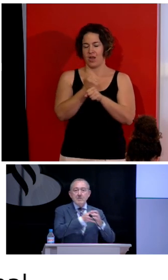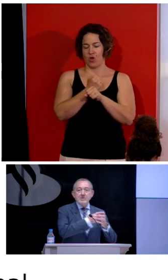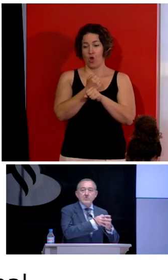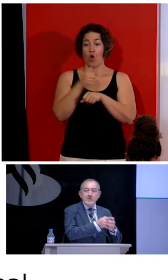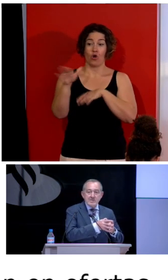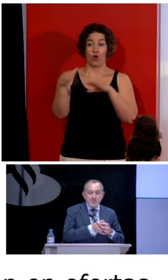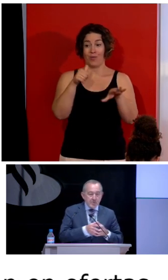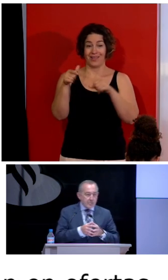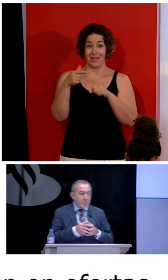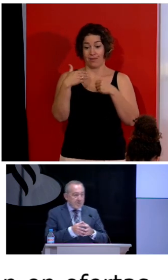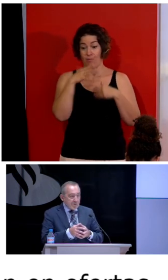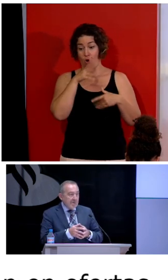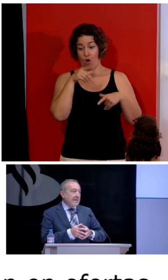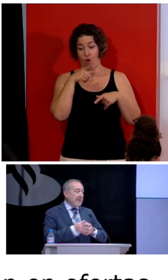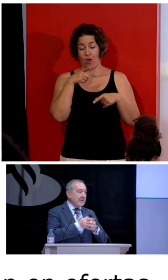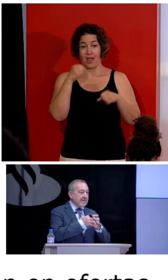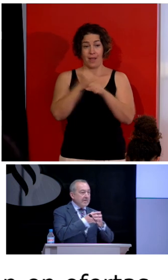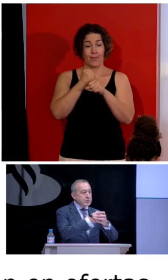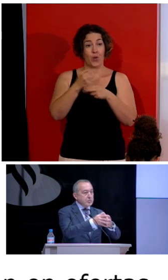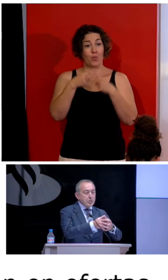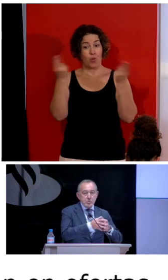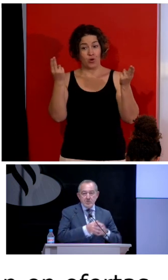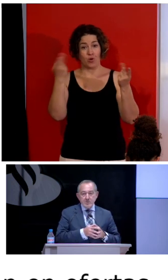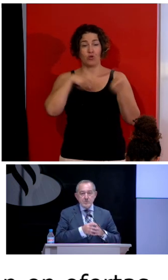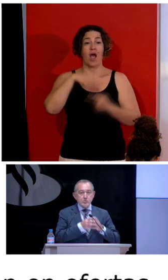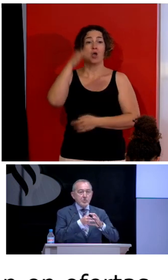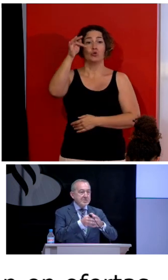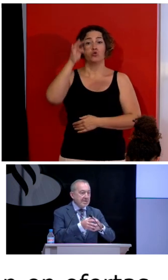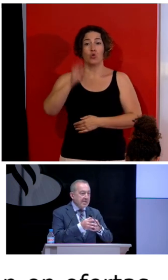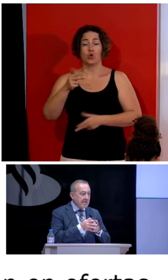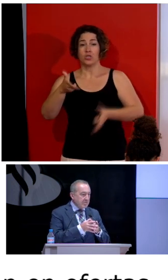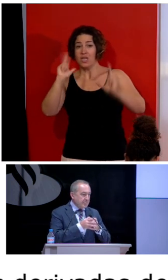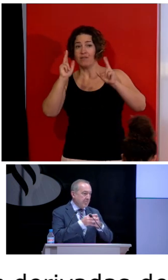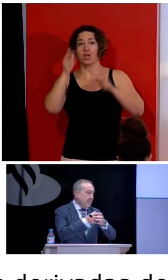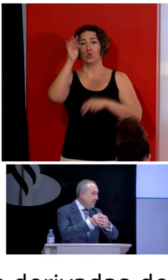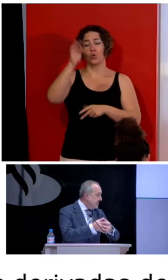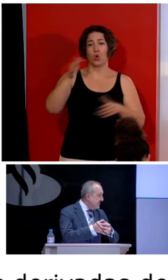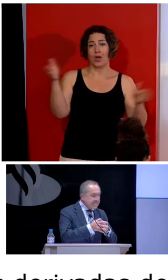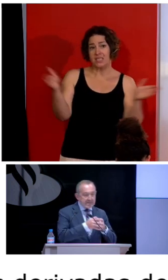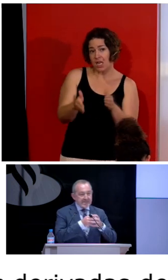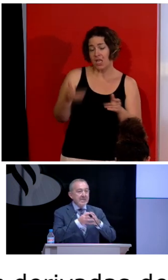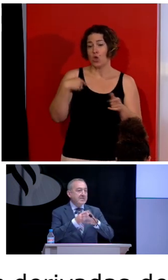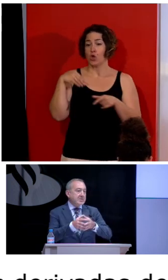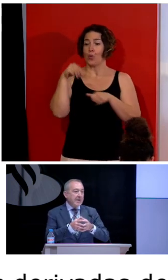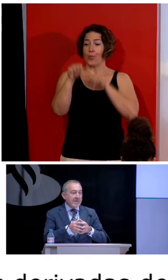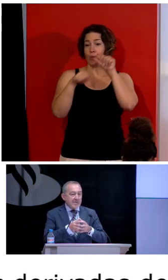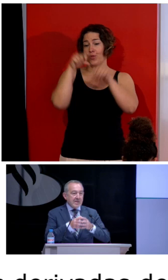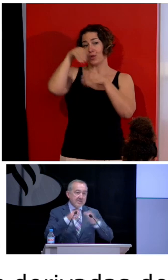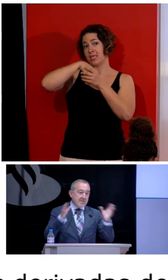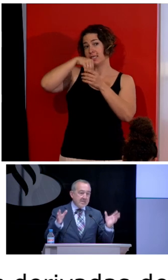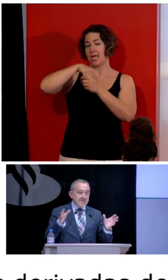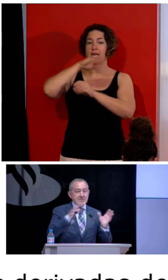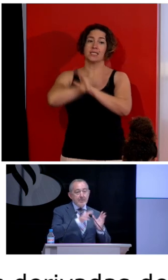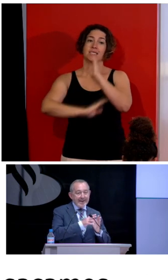en convocatorias derivadas de ofertas de empleo público, en la cual sacamos turnos libres, turnos restringidos, promociones internas,